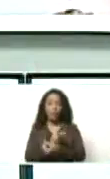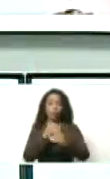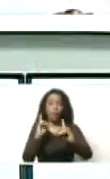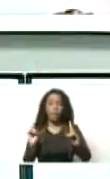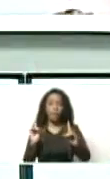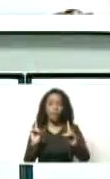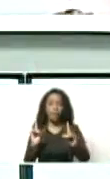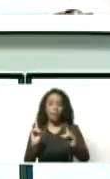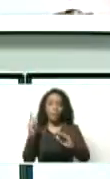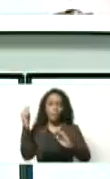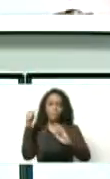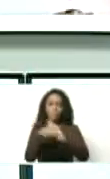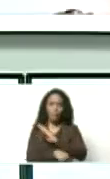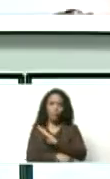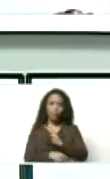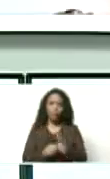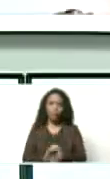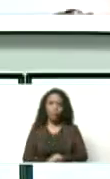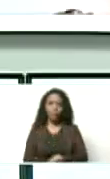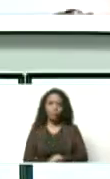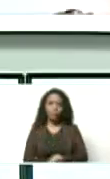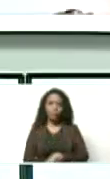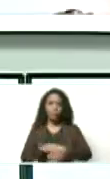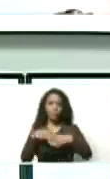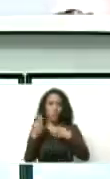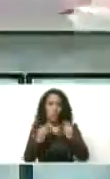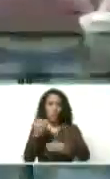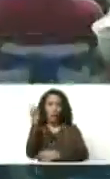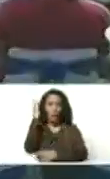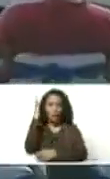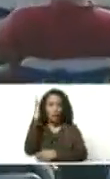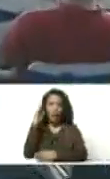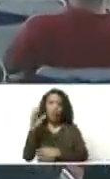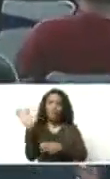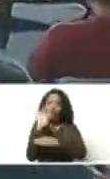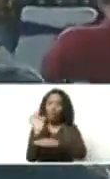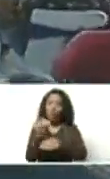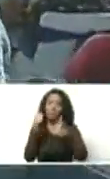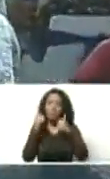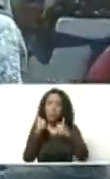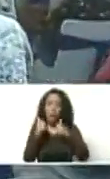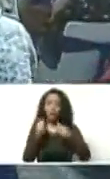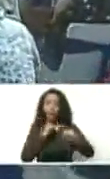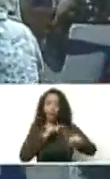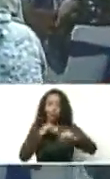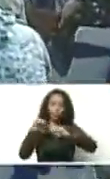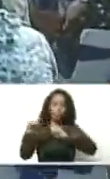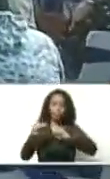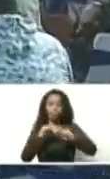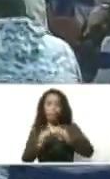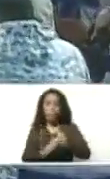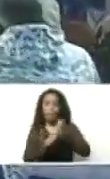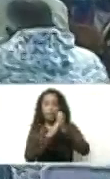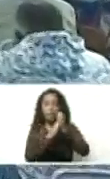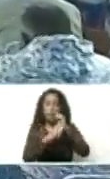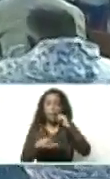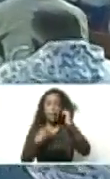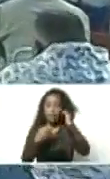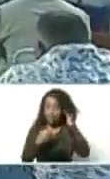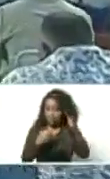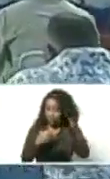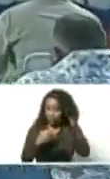democratizar a profundidad, a través de las asambleas que funcionen, dinámica, a través del liderazgo que se estén